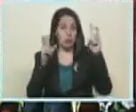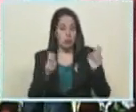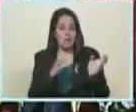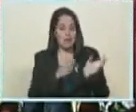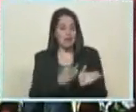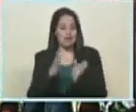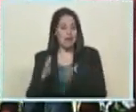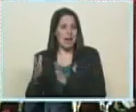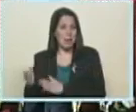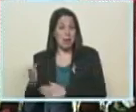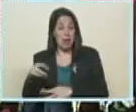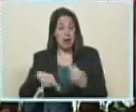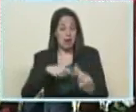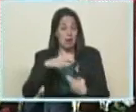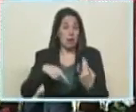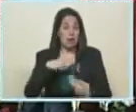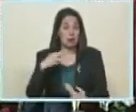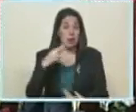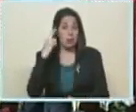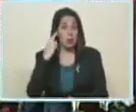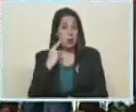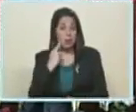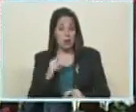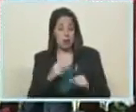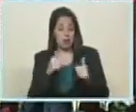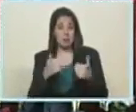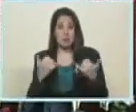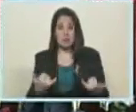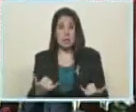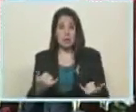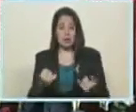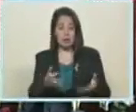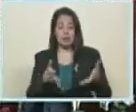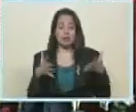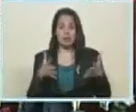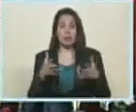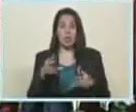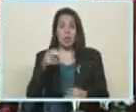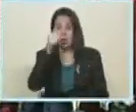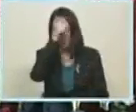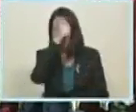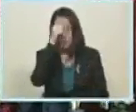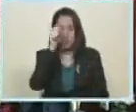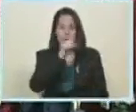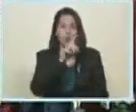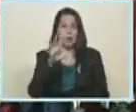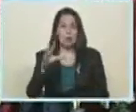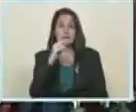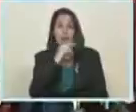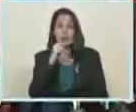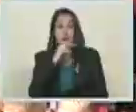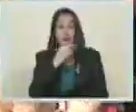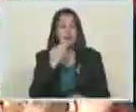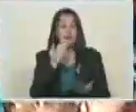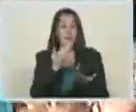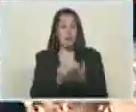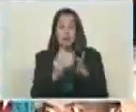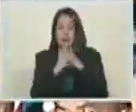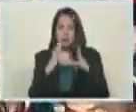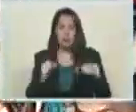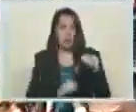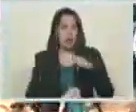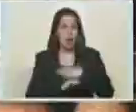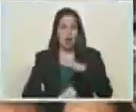de la revolución bolivariana ha empezado con la victoria del domingo 15 de octubre. Y pido todo el